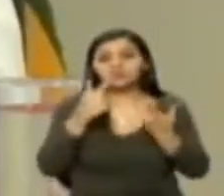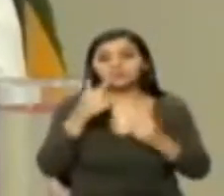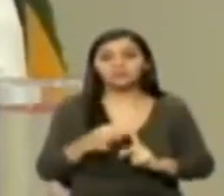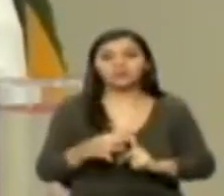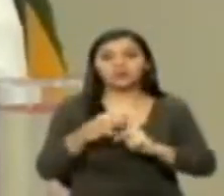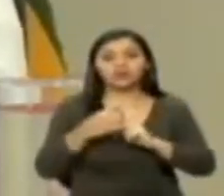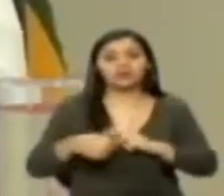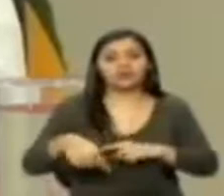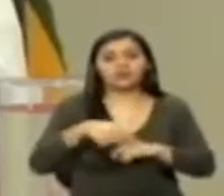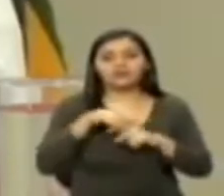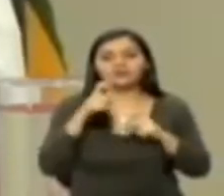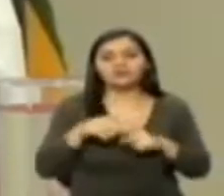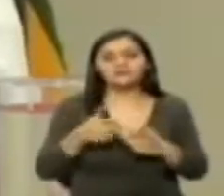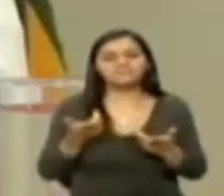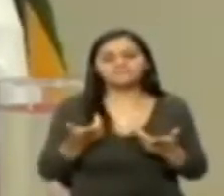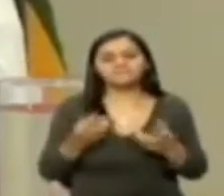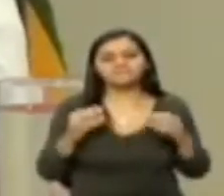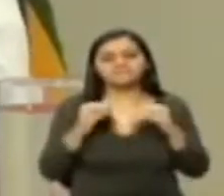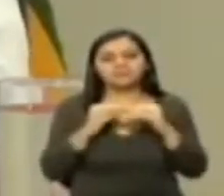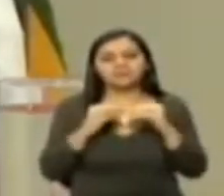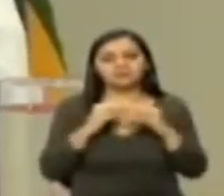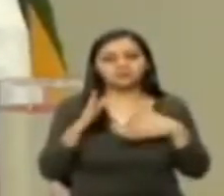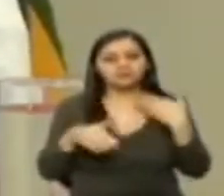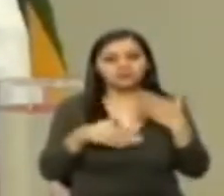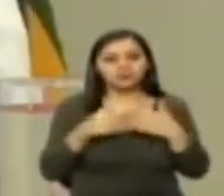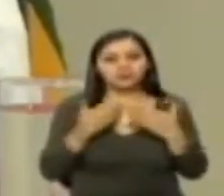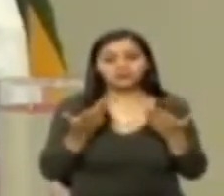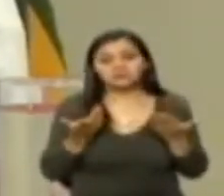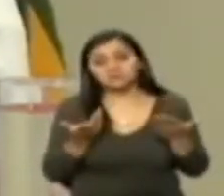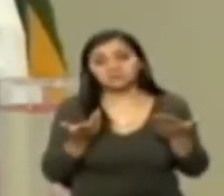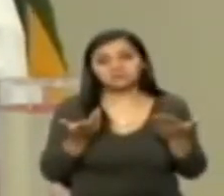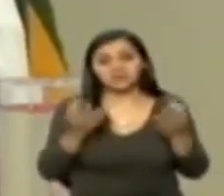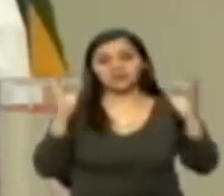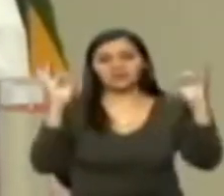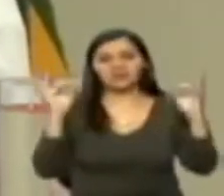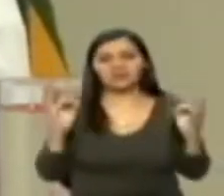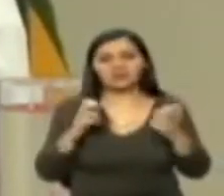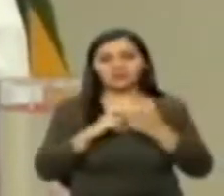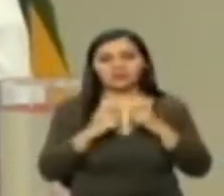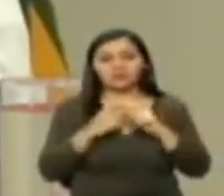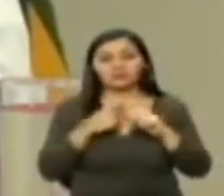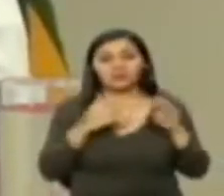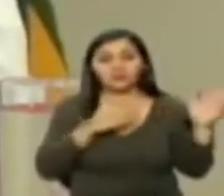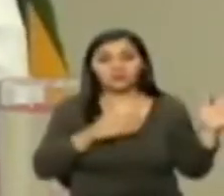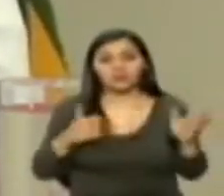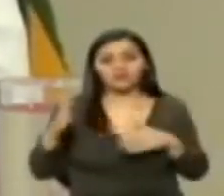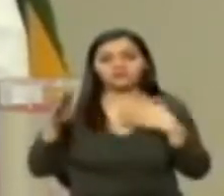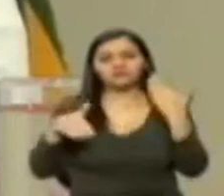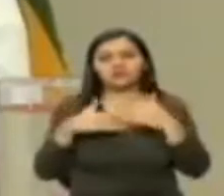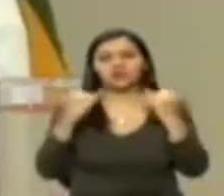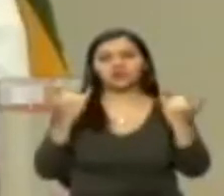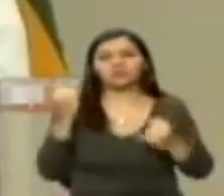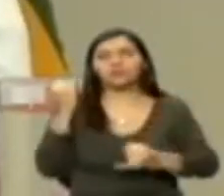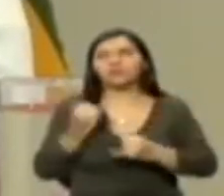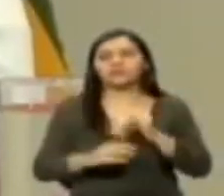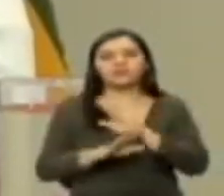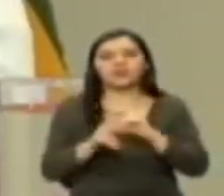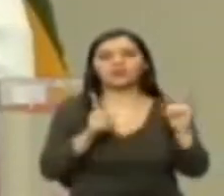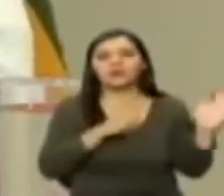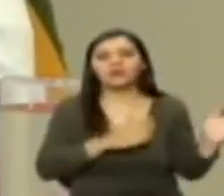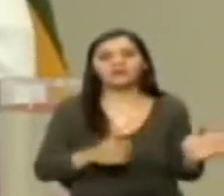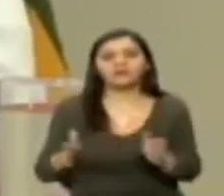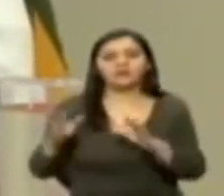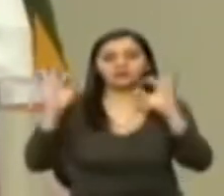Santiago sería tener sobrecapacidad instalada inútilmente de energía. Todo eso está planificado. Por fin el Ecuador tiene una planificación